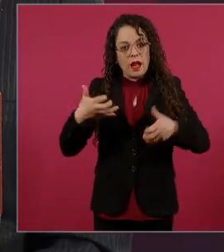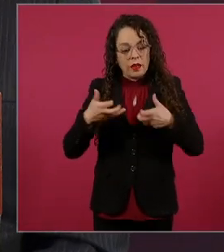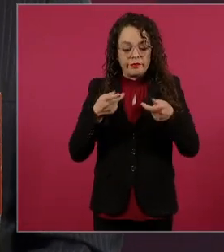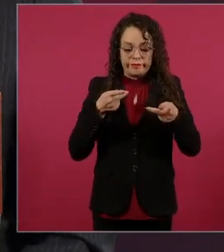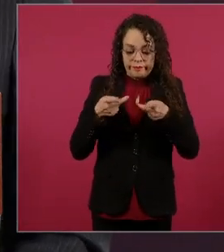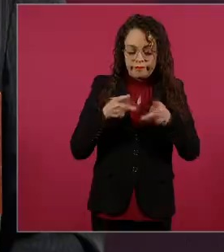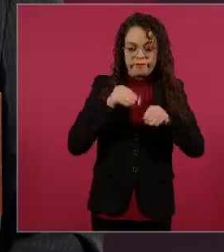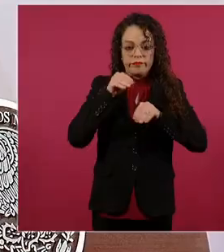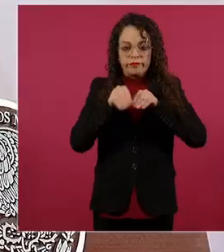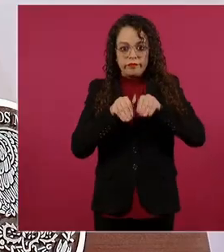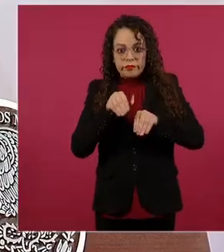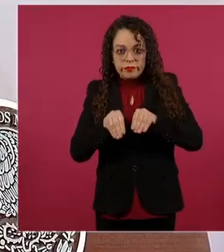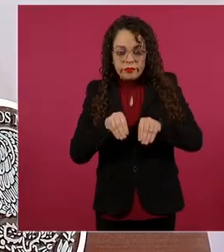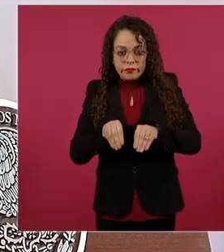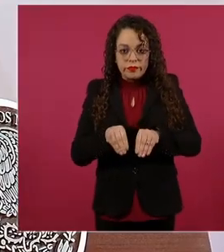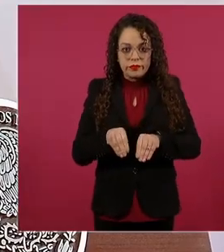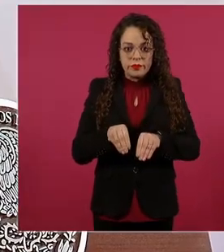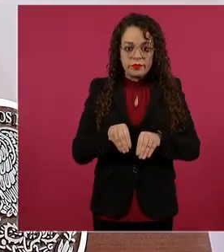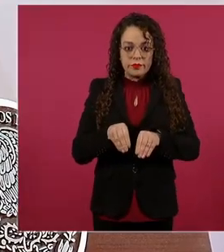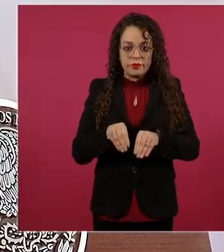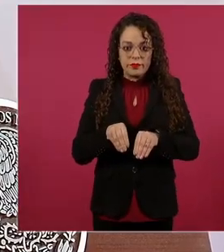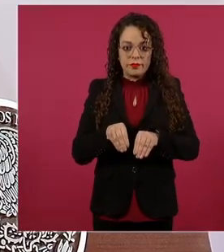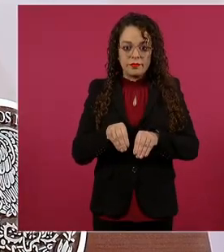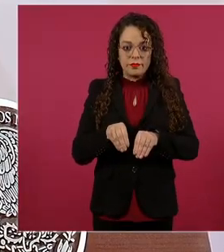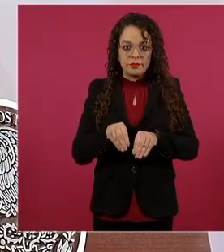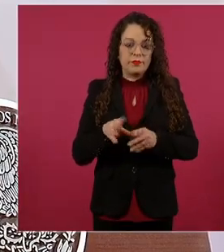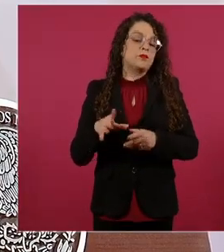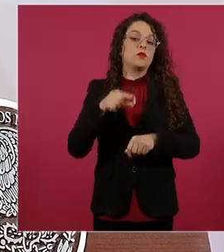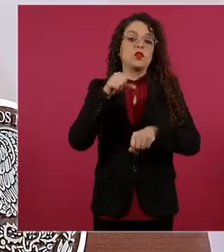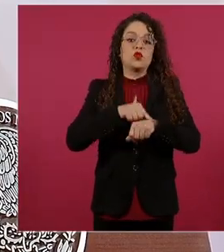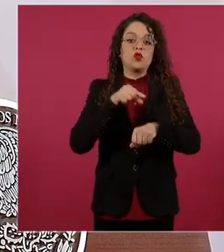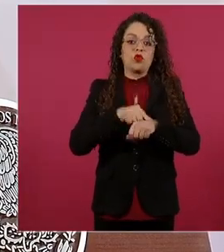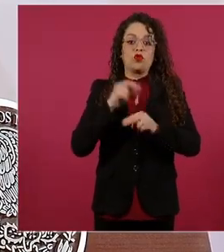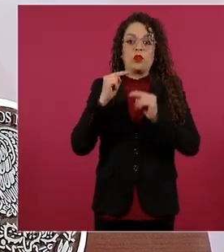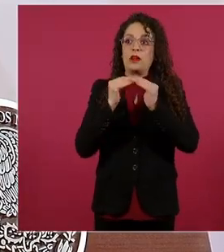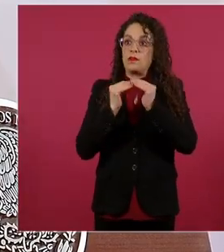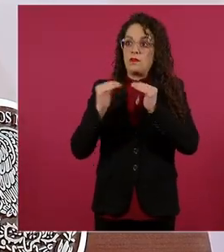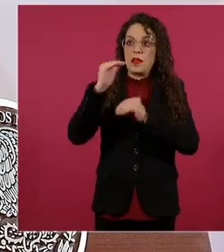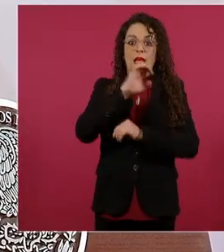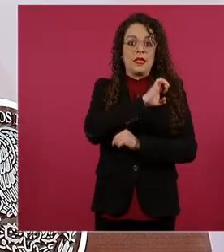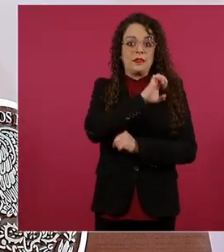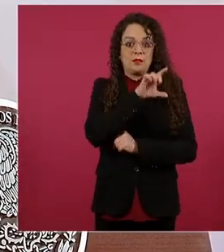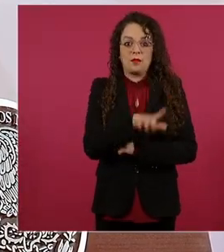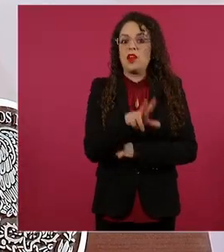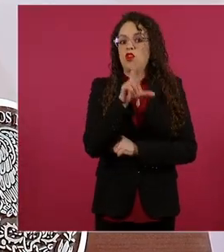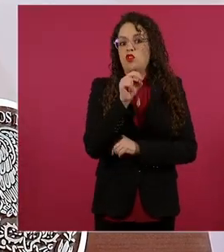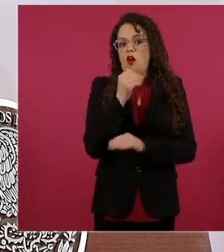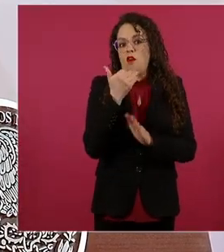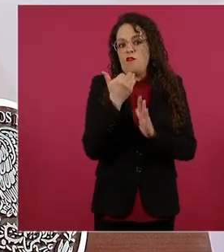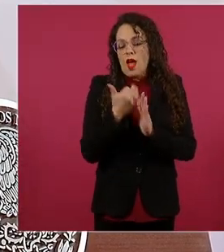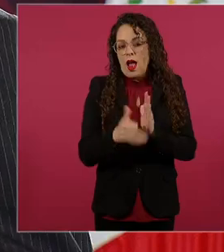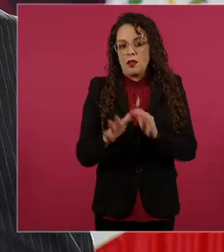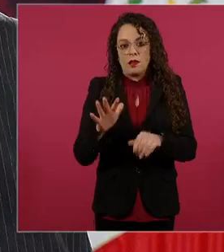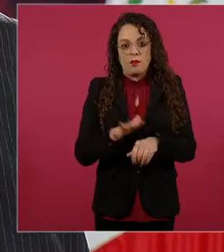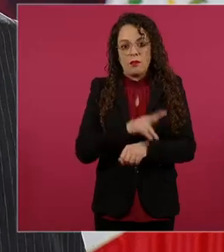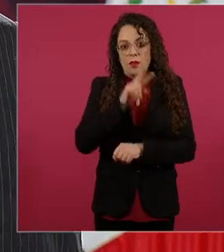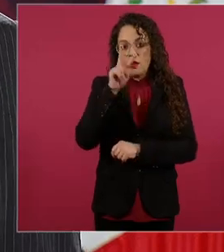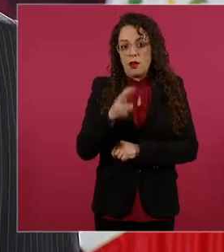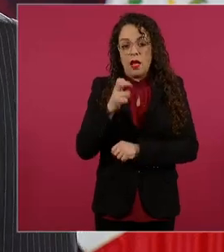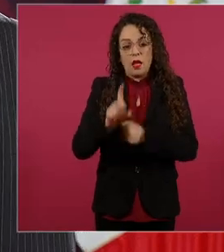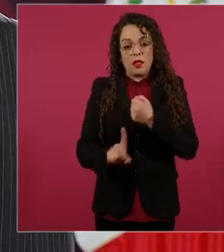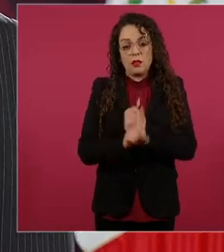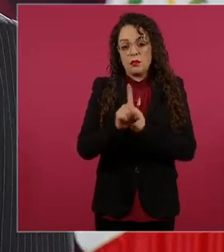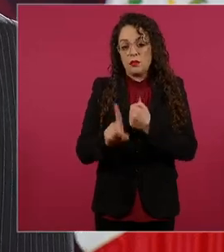pues construyendo que no falten los especialistas que era un problema estructural de fondo